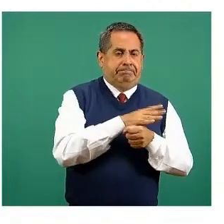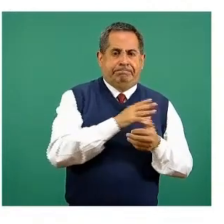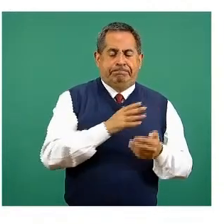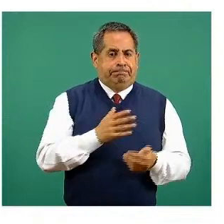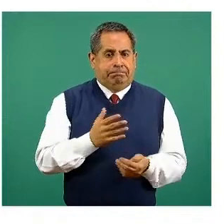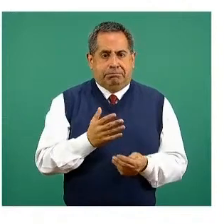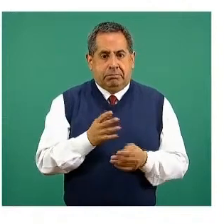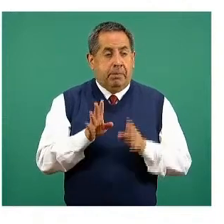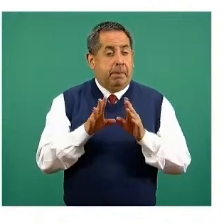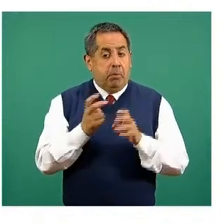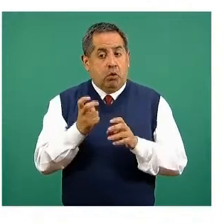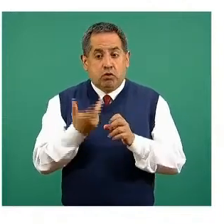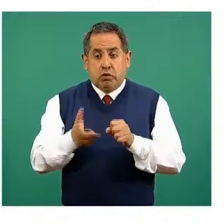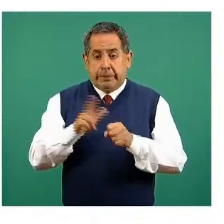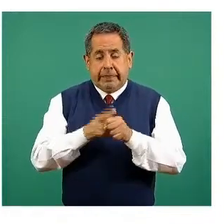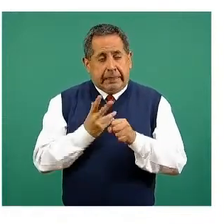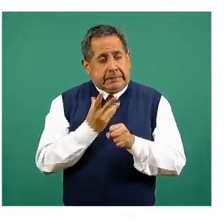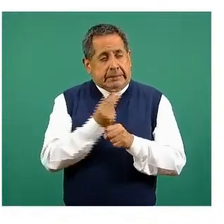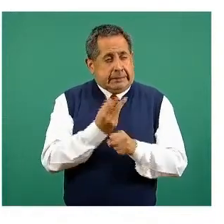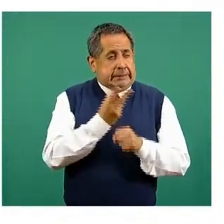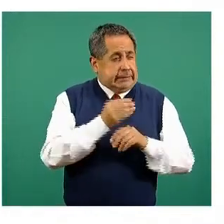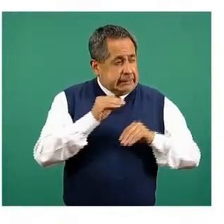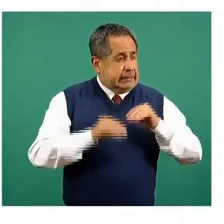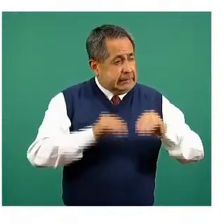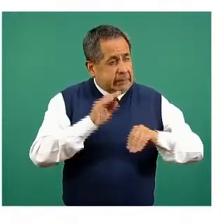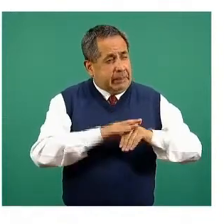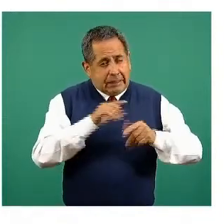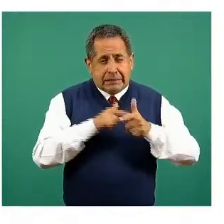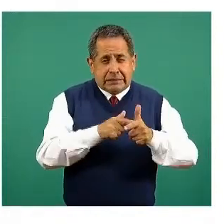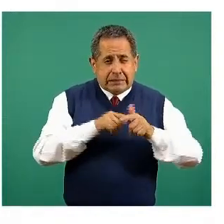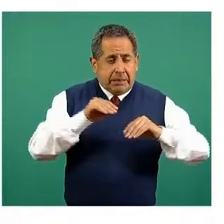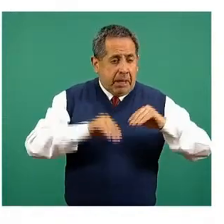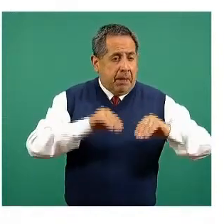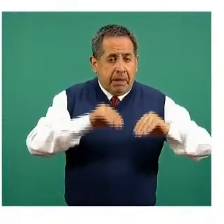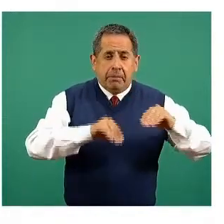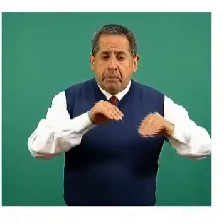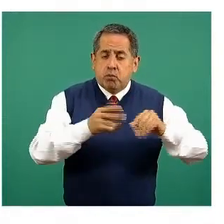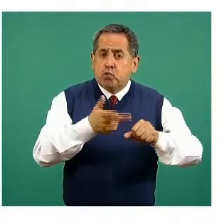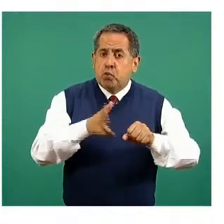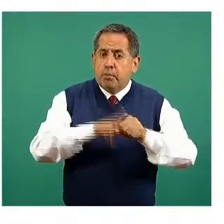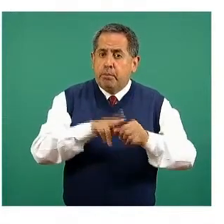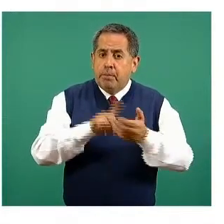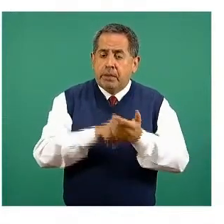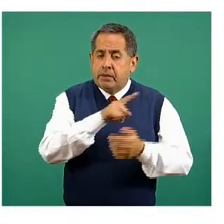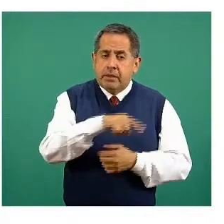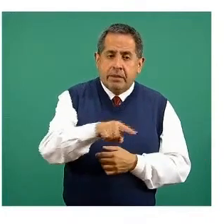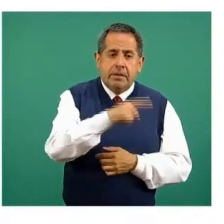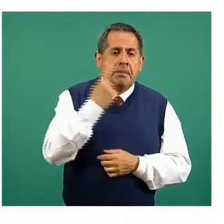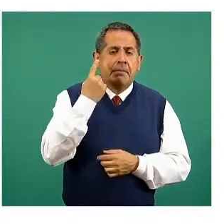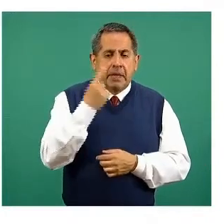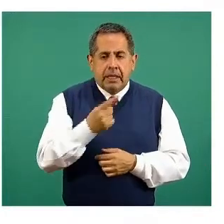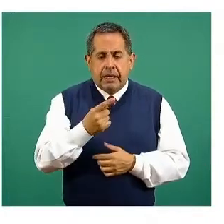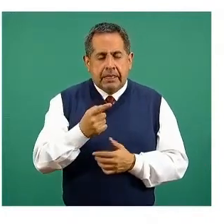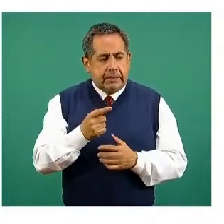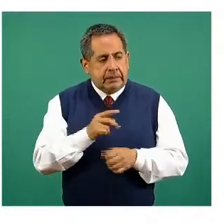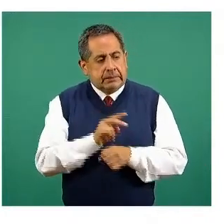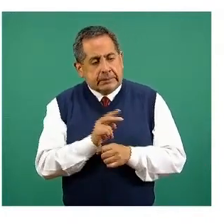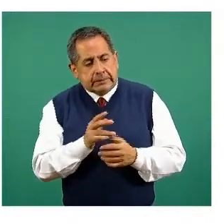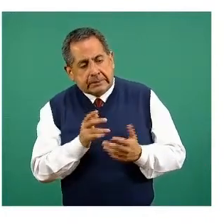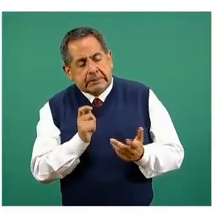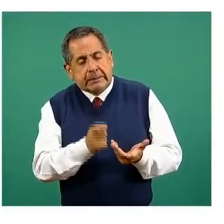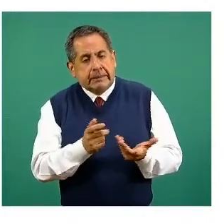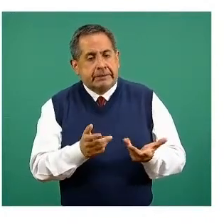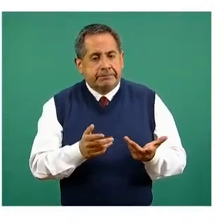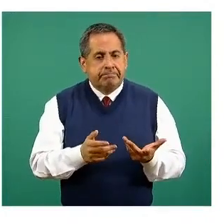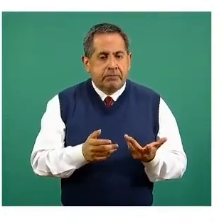trabajos de reconversión y expansión deben de mantenerse, deben de hecho incrementarse y deben de estar con un monitoreo